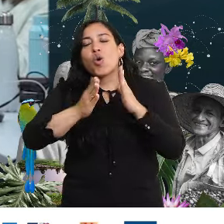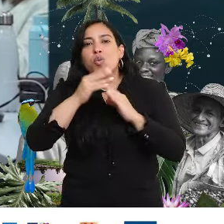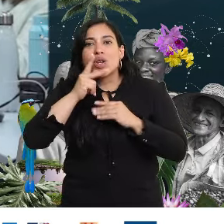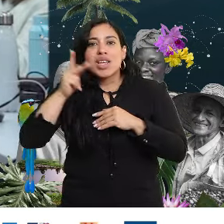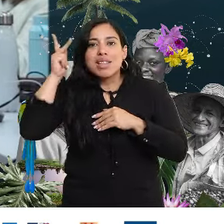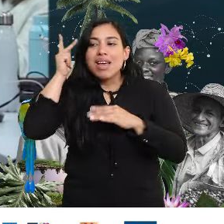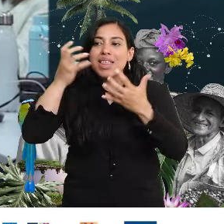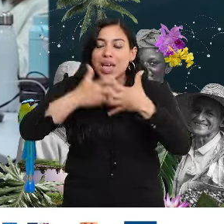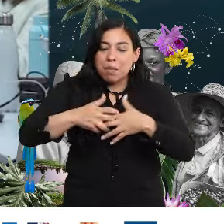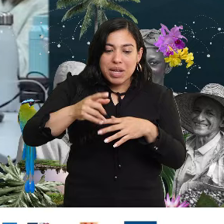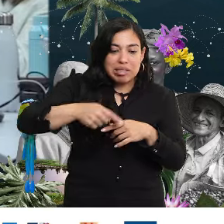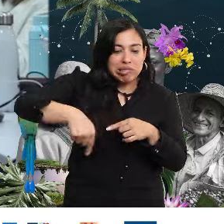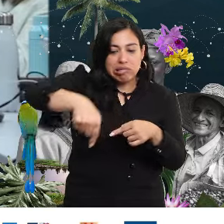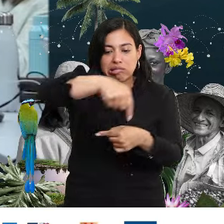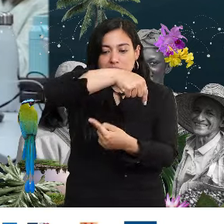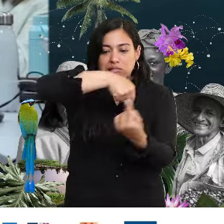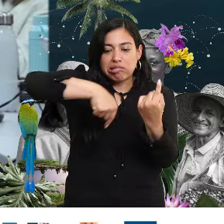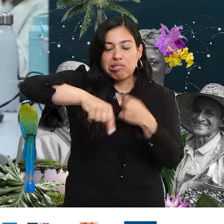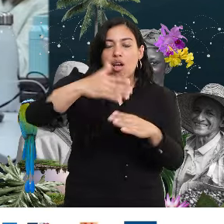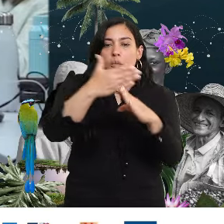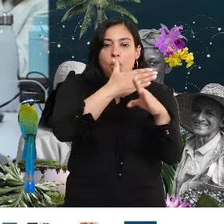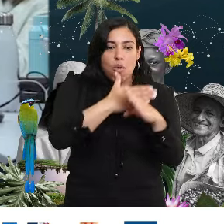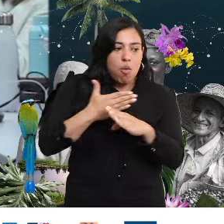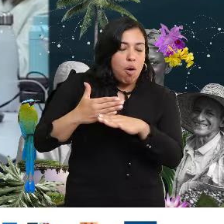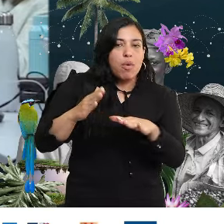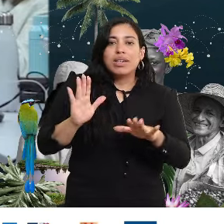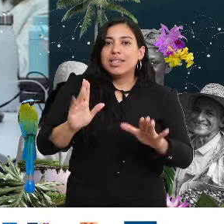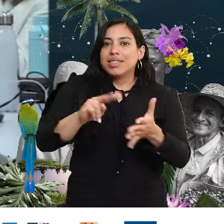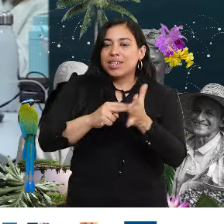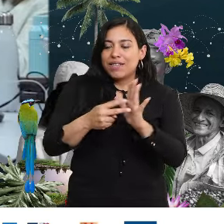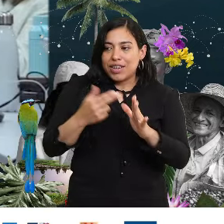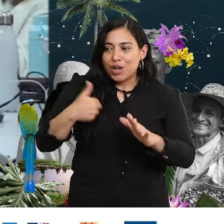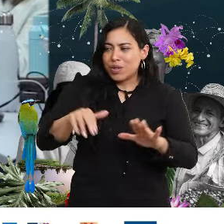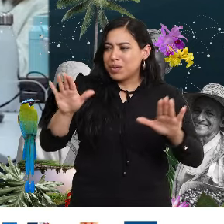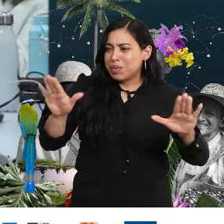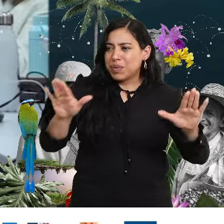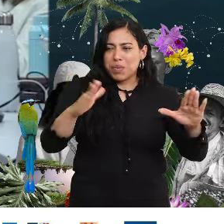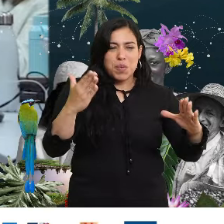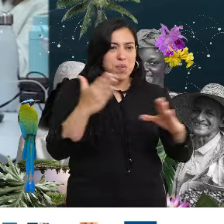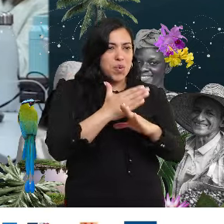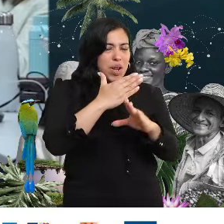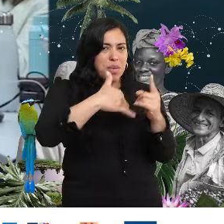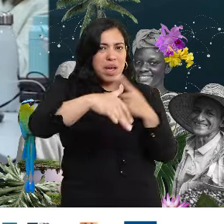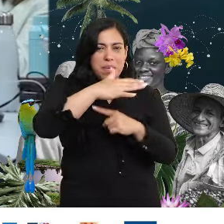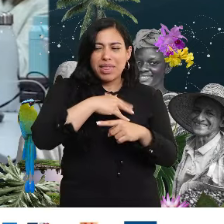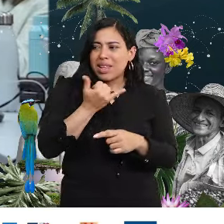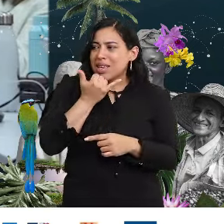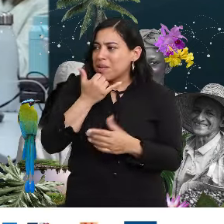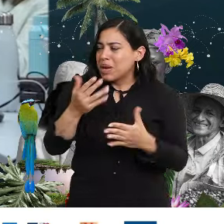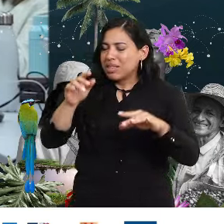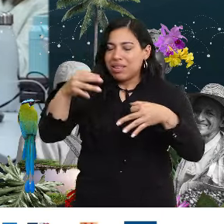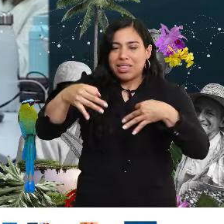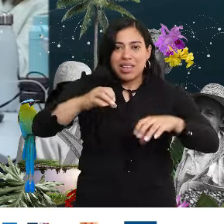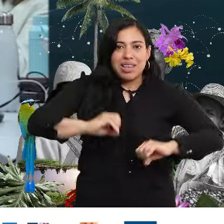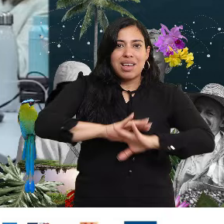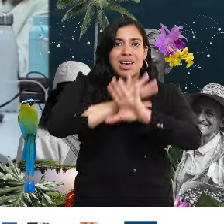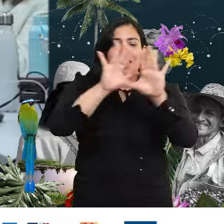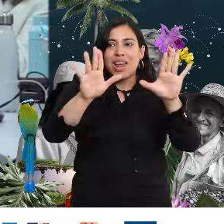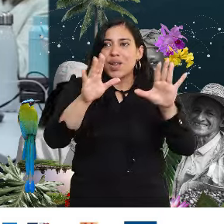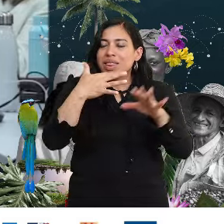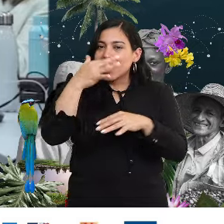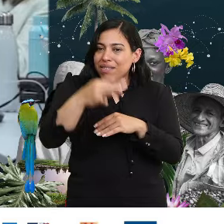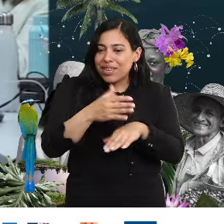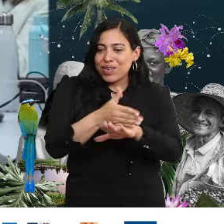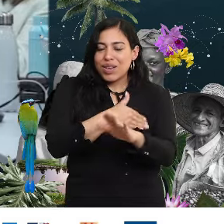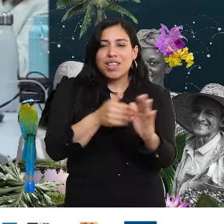las empresas. Eso significa que nosotros necesitamos mirar ese tipo de conflictos ambientales desde esa visión integral que les he